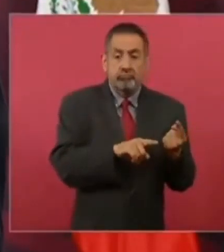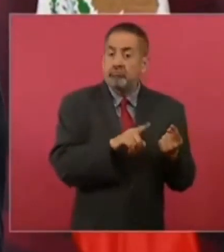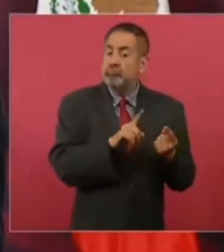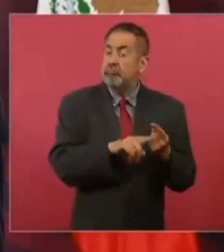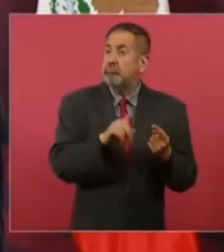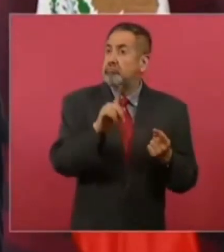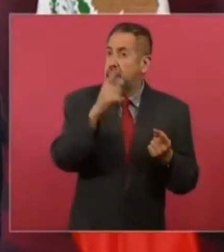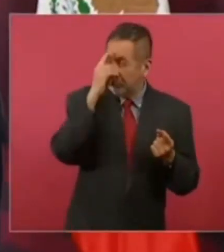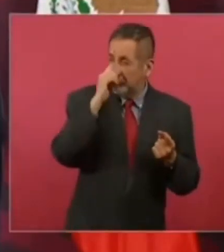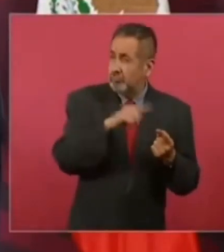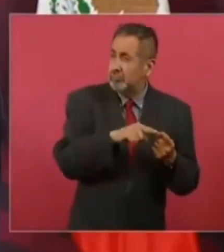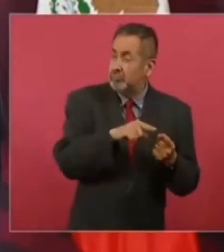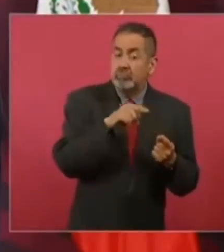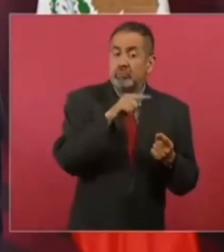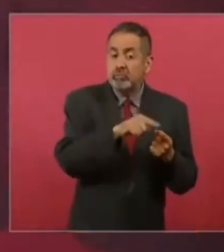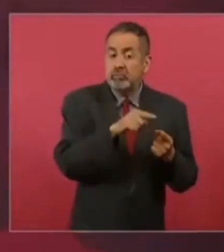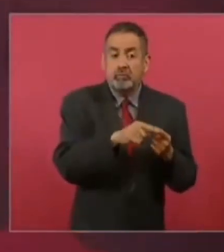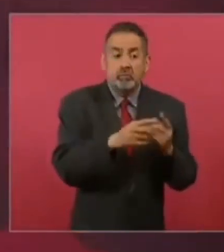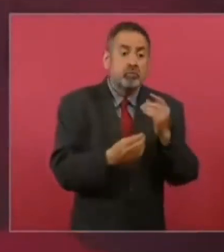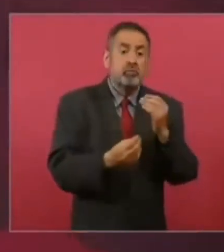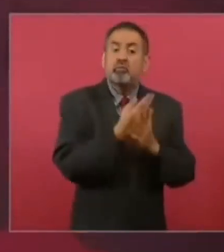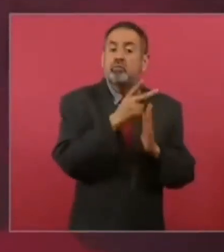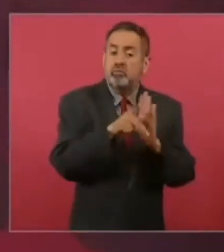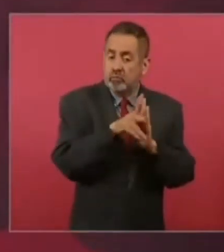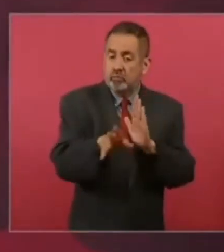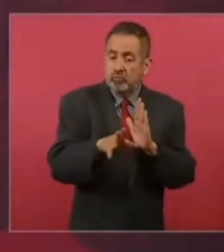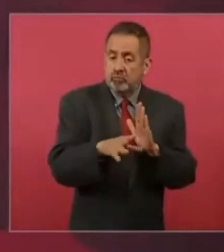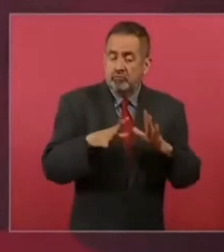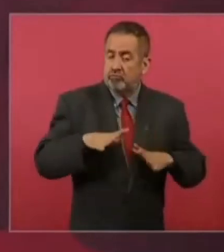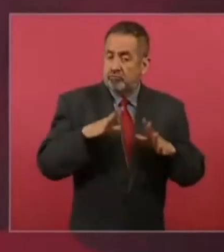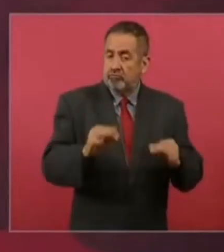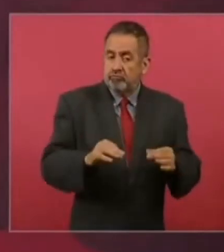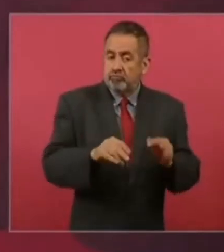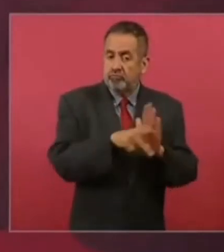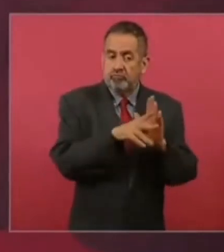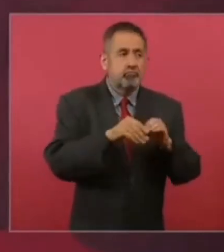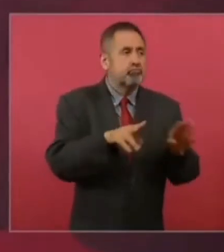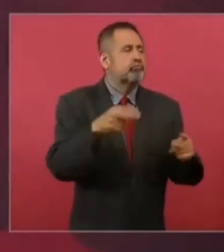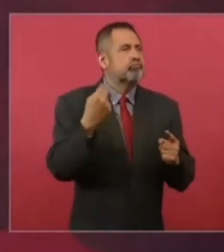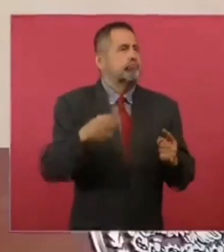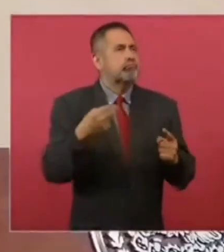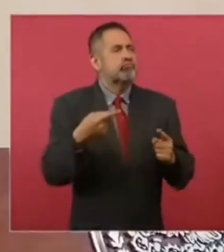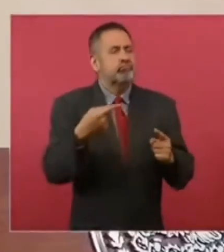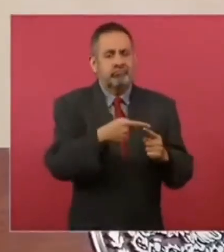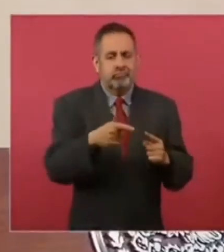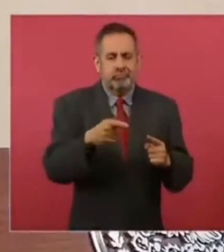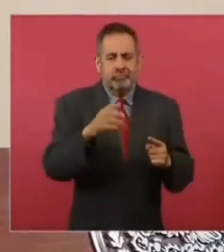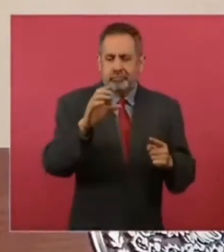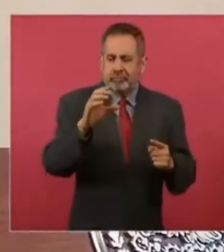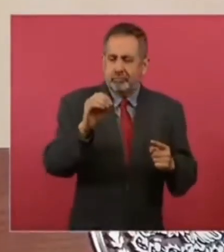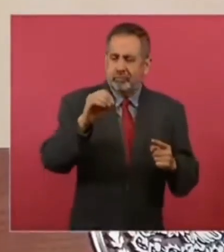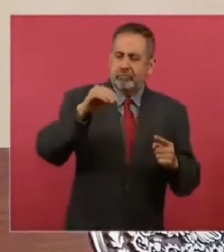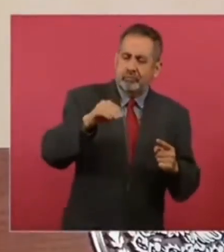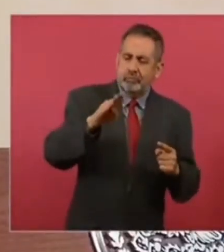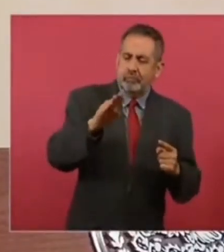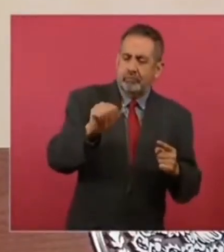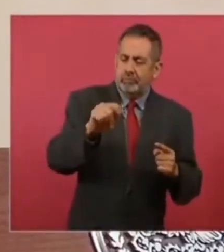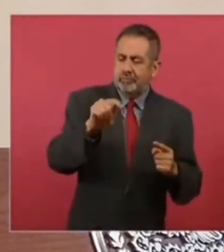Incluso crearon un periódico que se llamó El Combate.